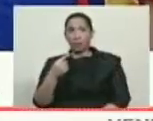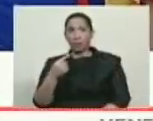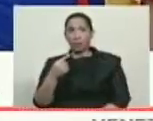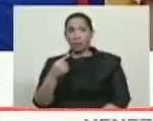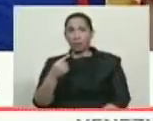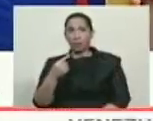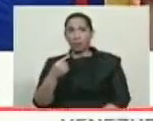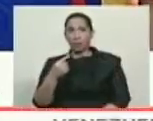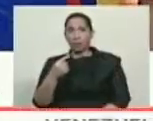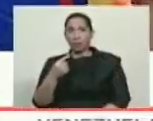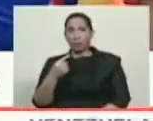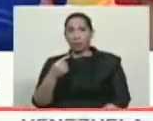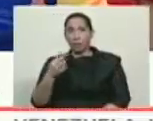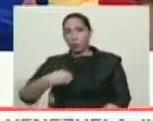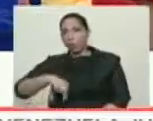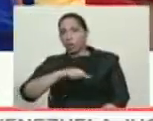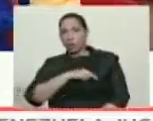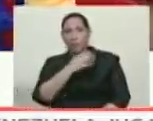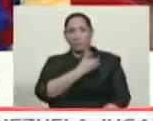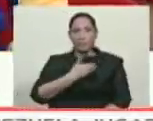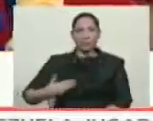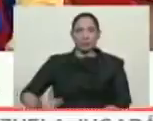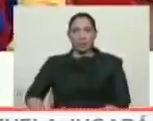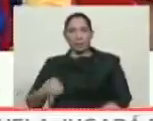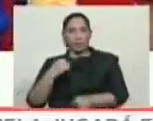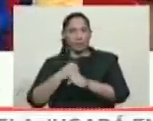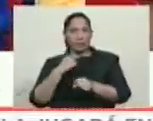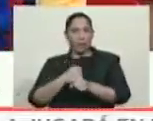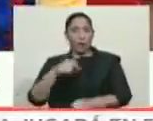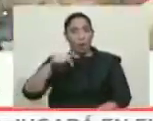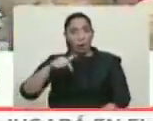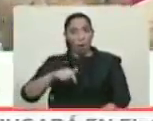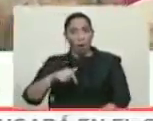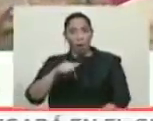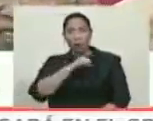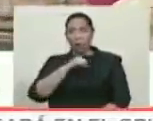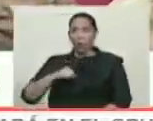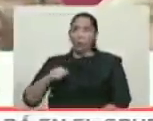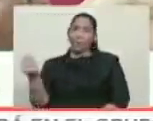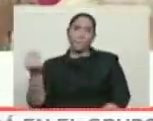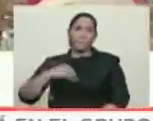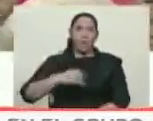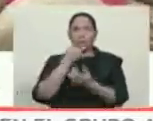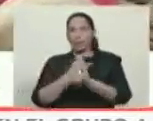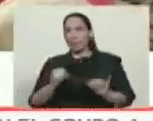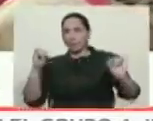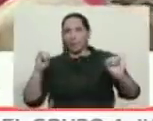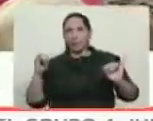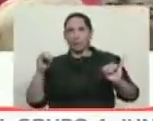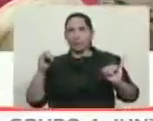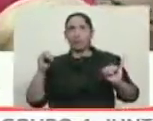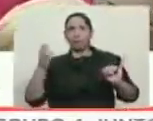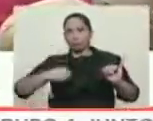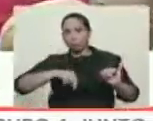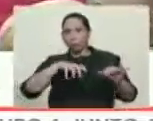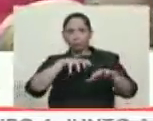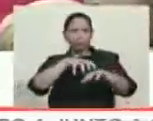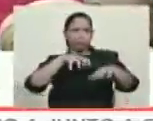presidente trabajador Nicolás Maduro, hoy somos más independientes, porque las vastas mayorías de